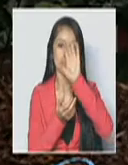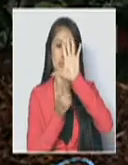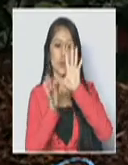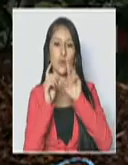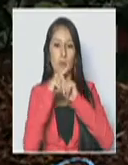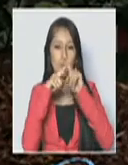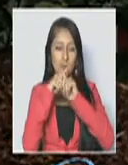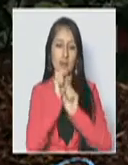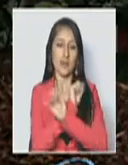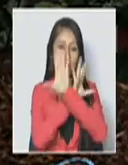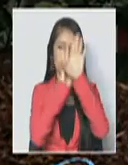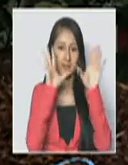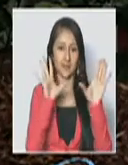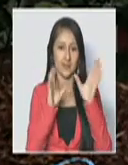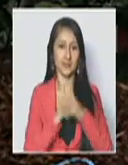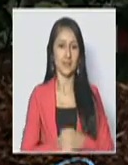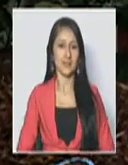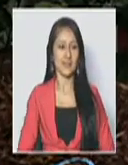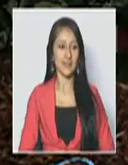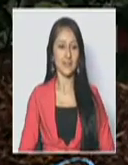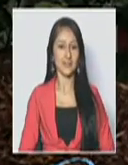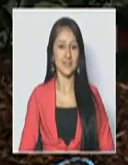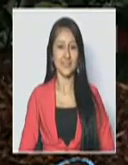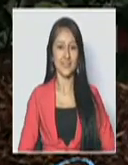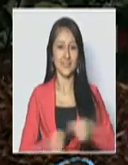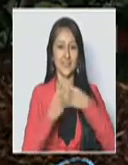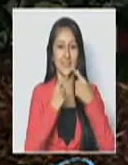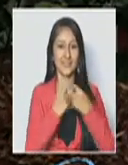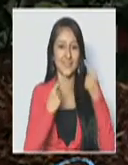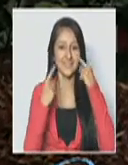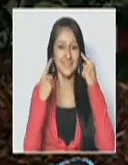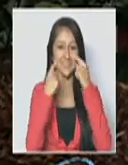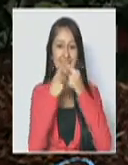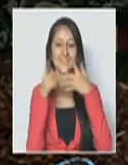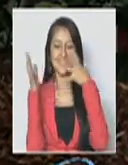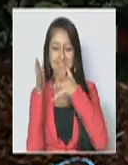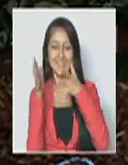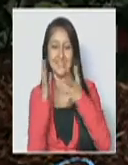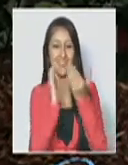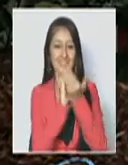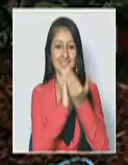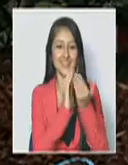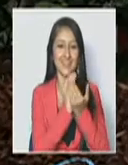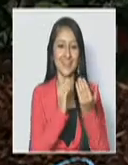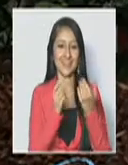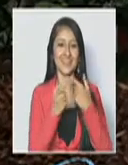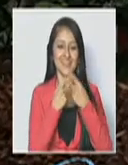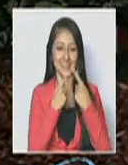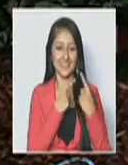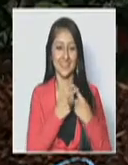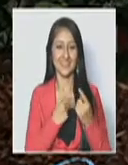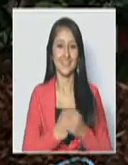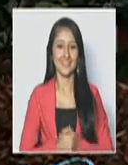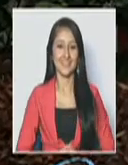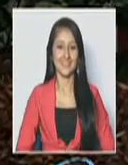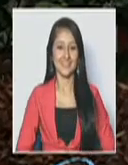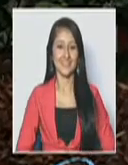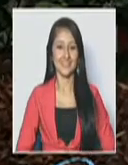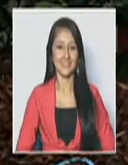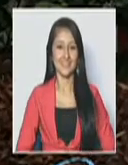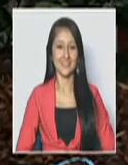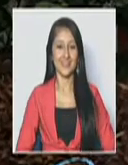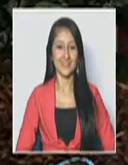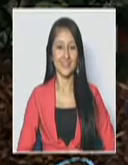que queremos con este espacio hacer educación en salud con un equipo grande de profesionales de la salud